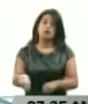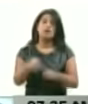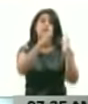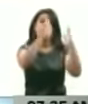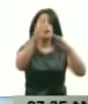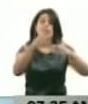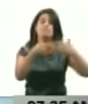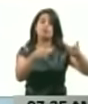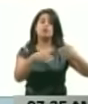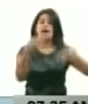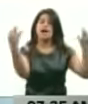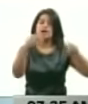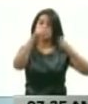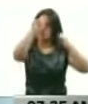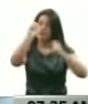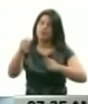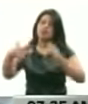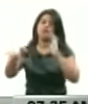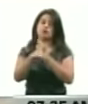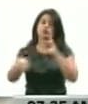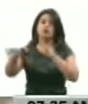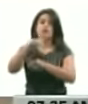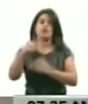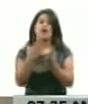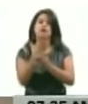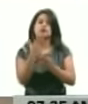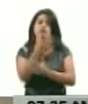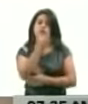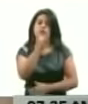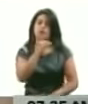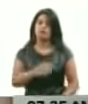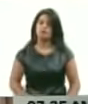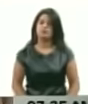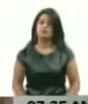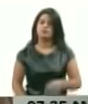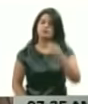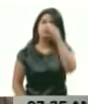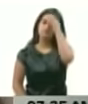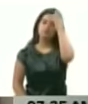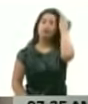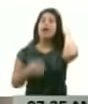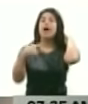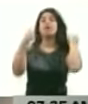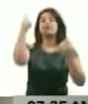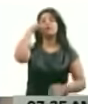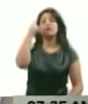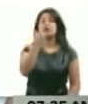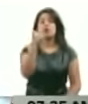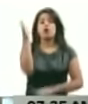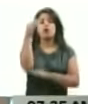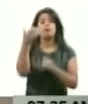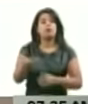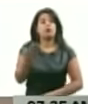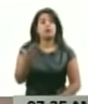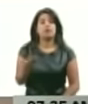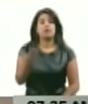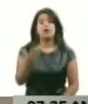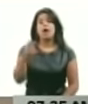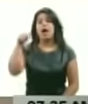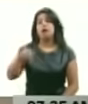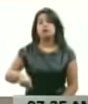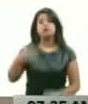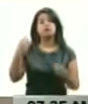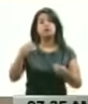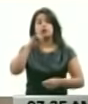pública es garante que se cumpla ese derecho. Hay efemerías importantísimas, y las efemerías son historias, y realmente aquí se ocultó también la